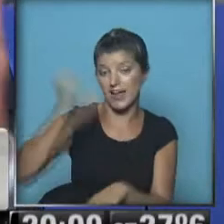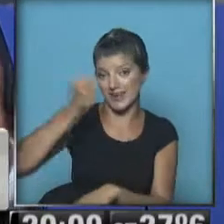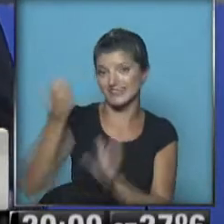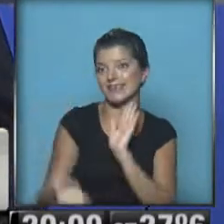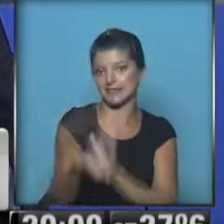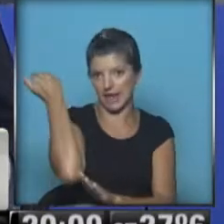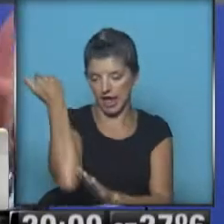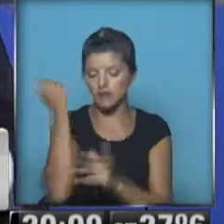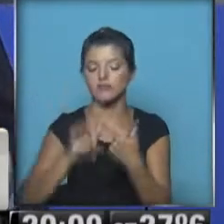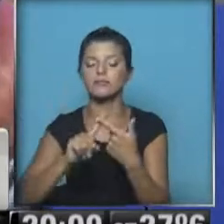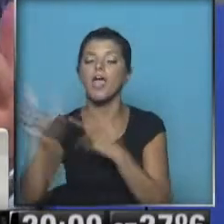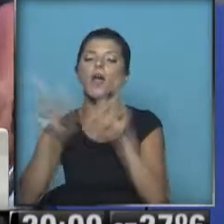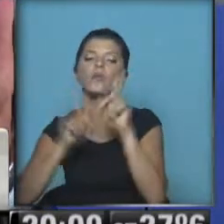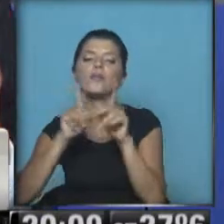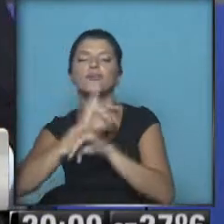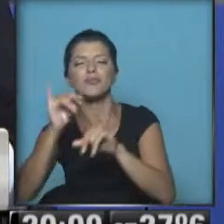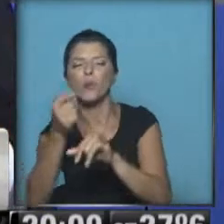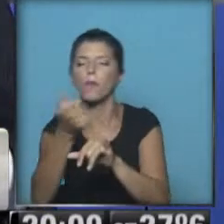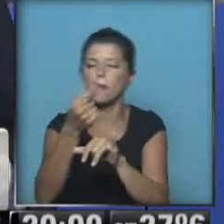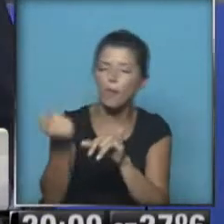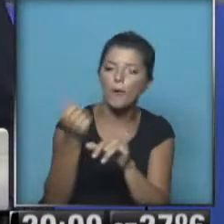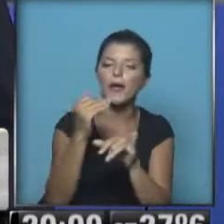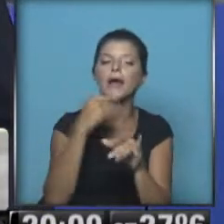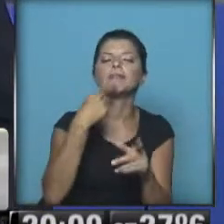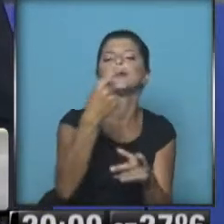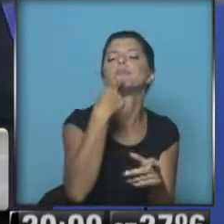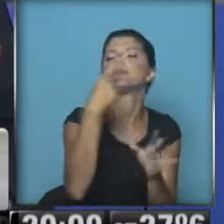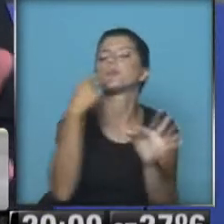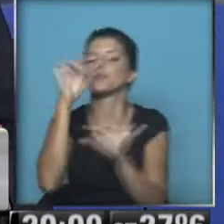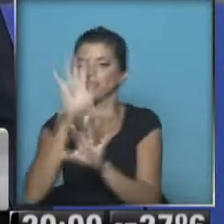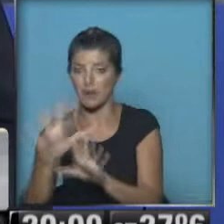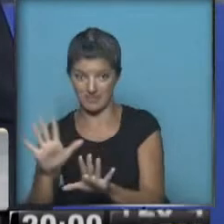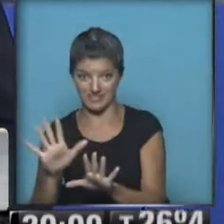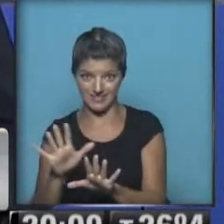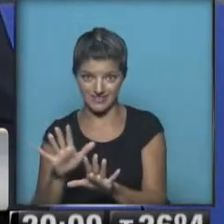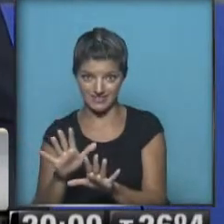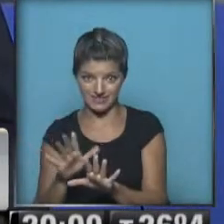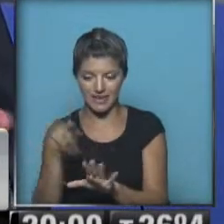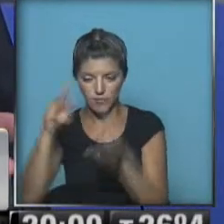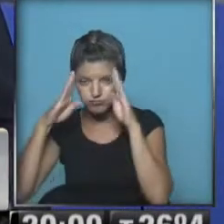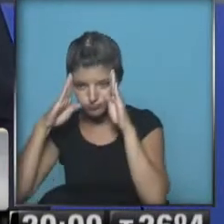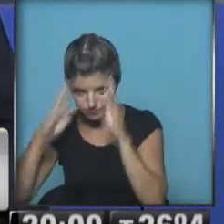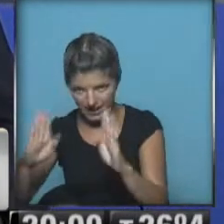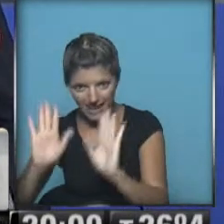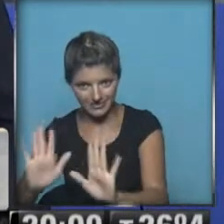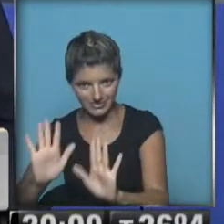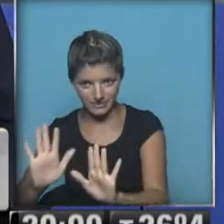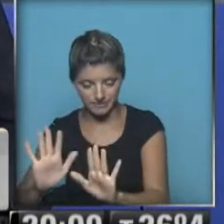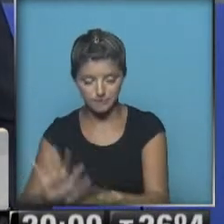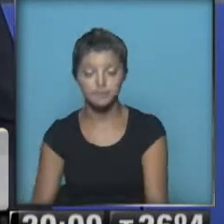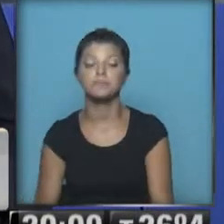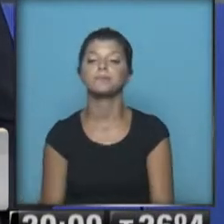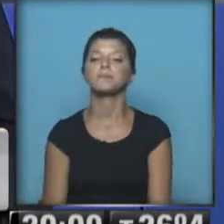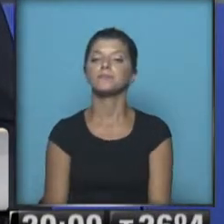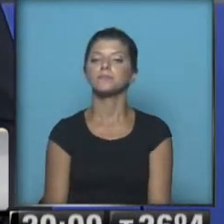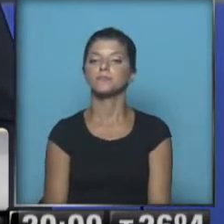Hay algunos datos sueltos, por ejemplo, que se han pronunciado en este acuerdo, que apuntan en ese sentido. Son datos